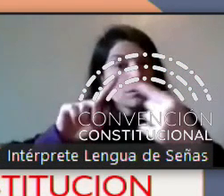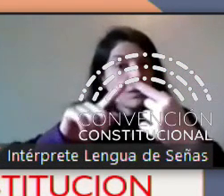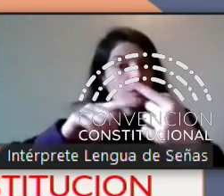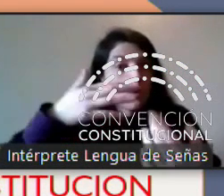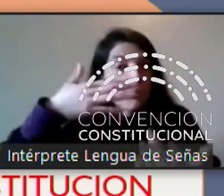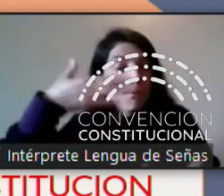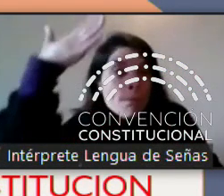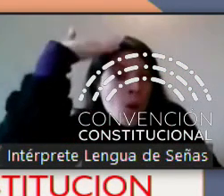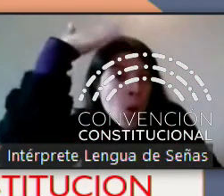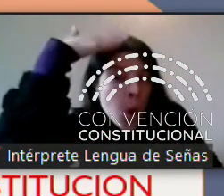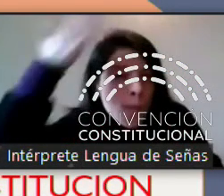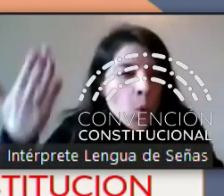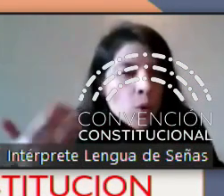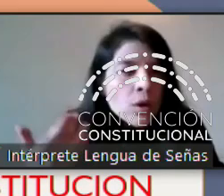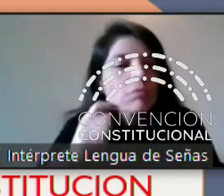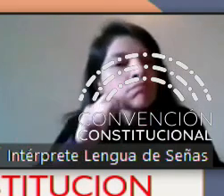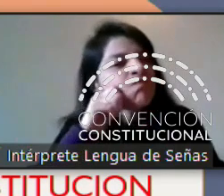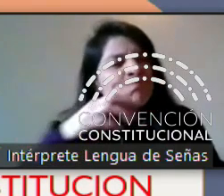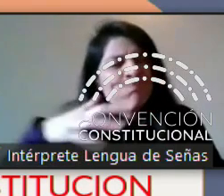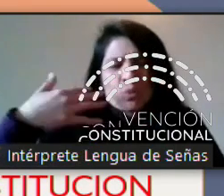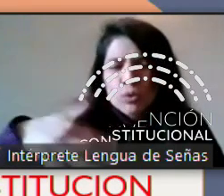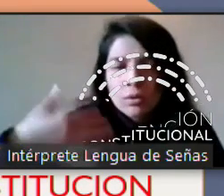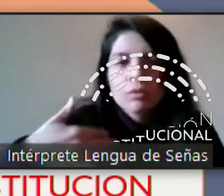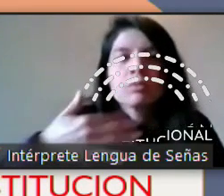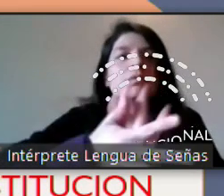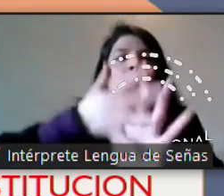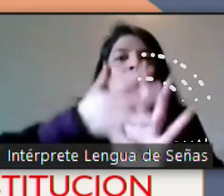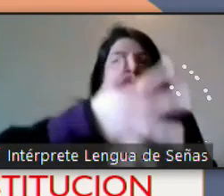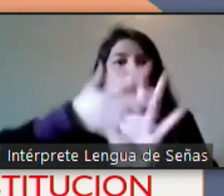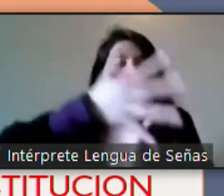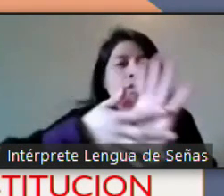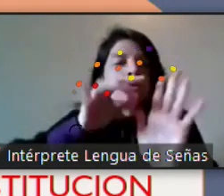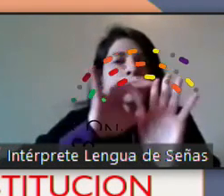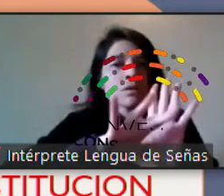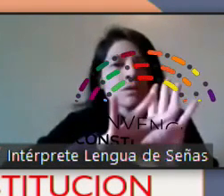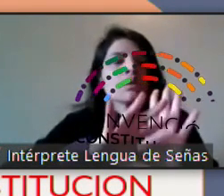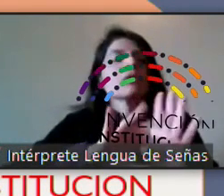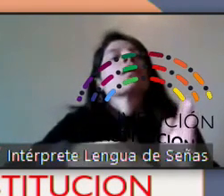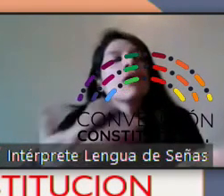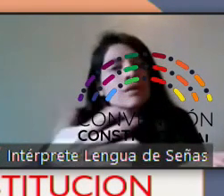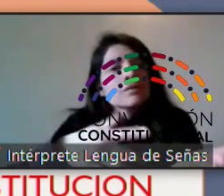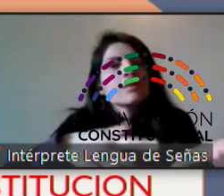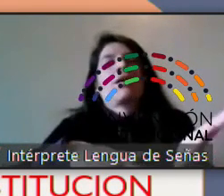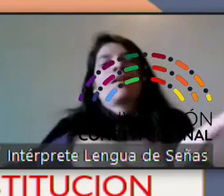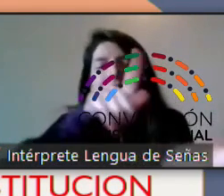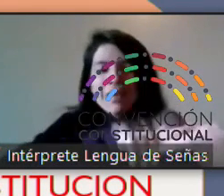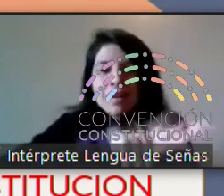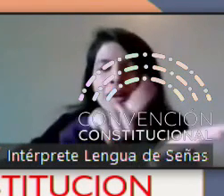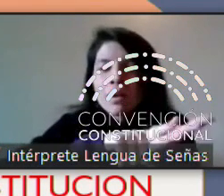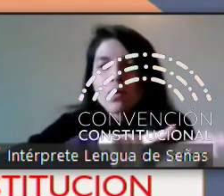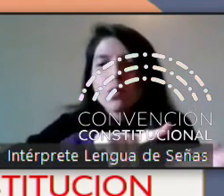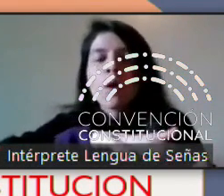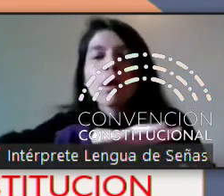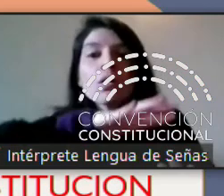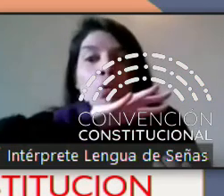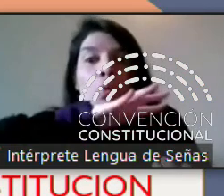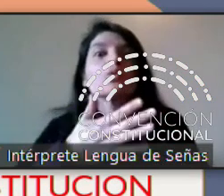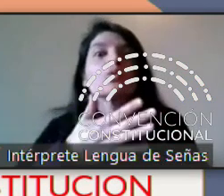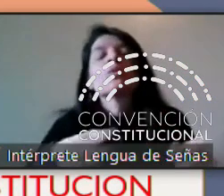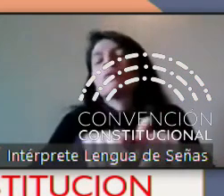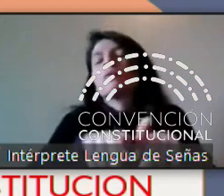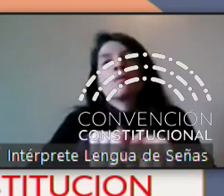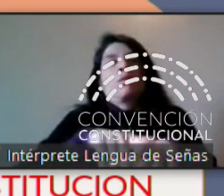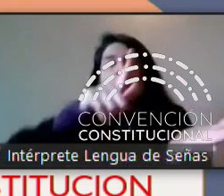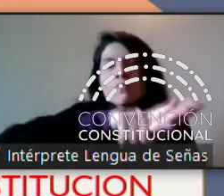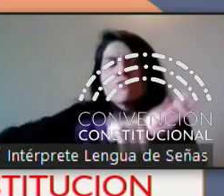es imprescindible de que la lengua de señas chilena sea la lengua que se utilice como canal oficial,